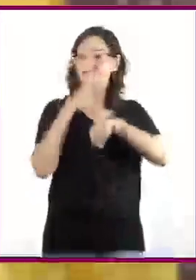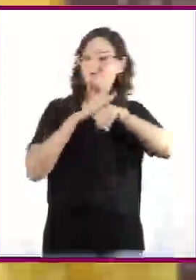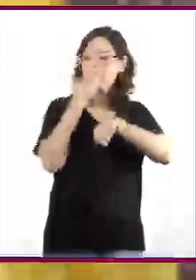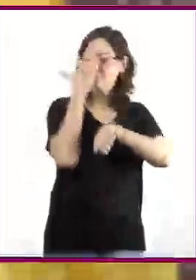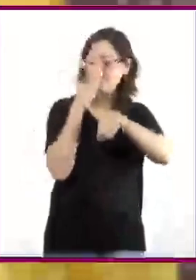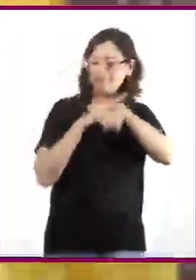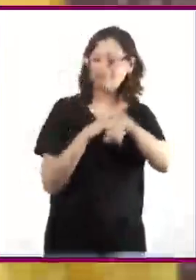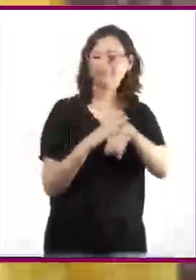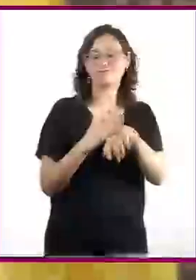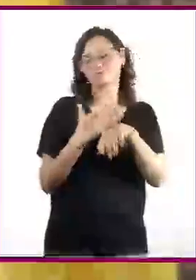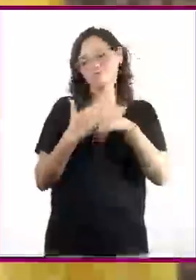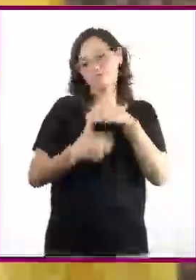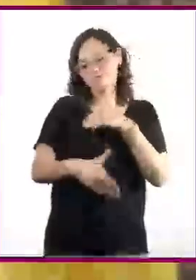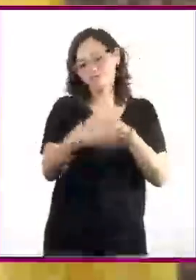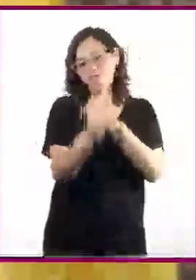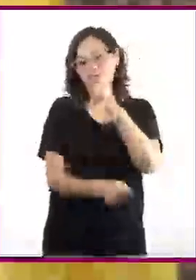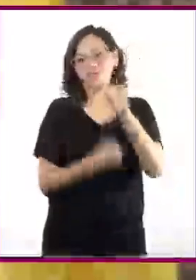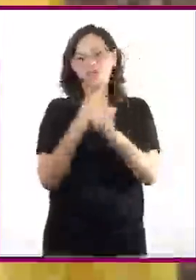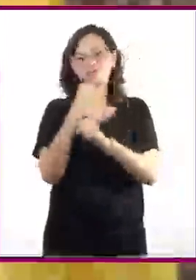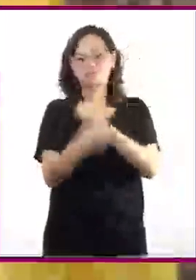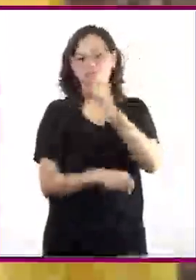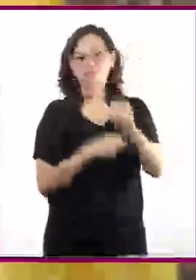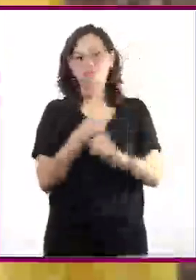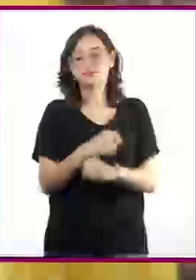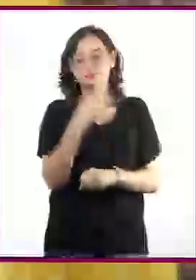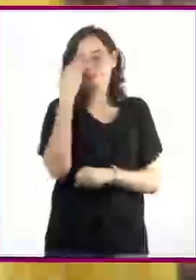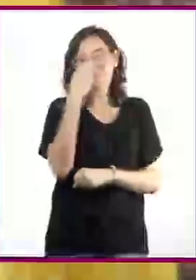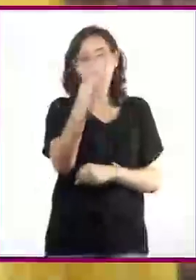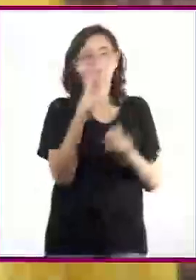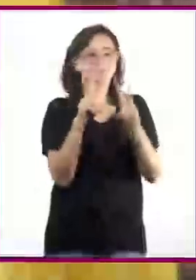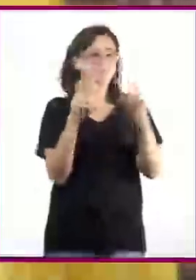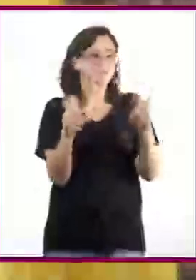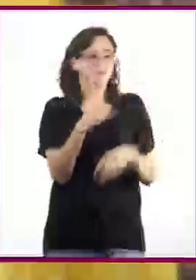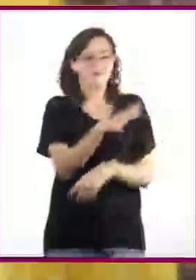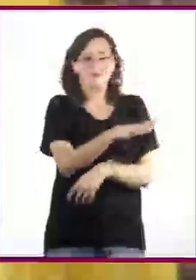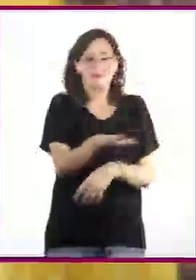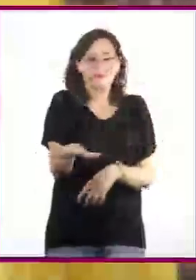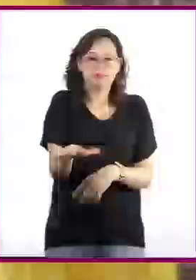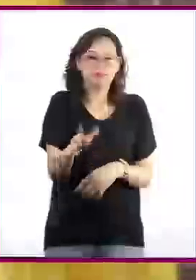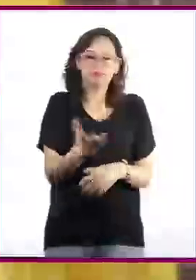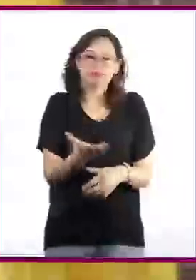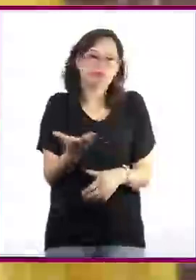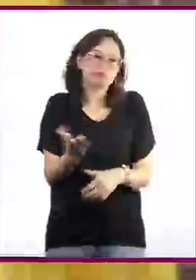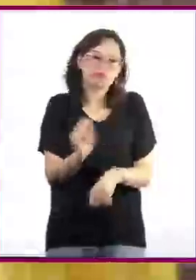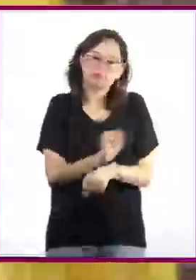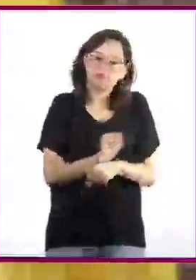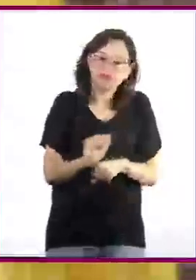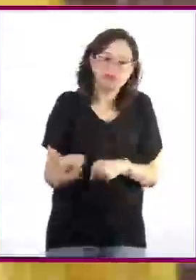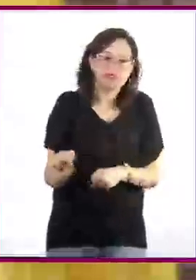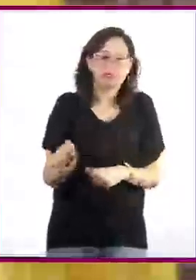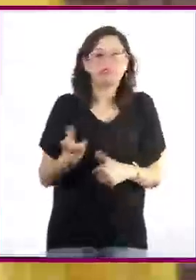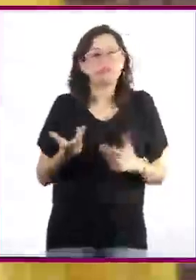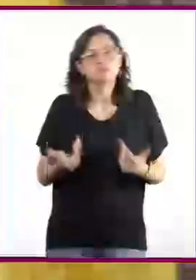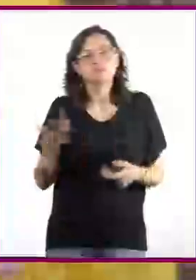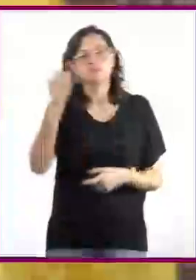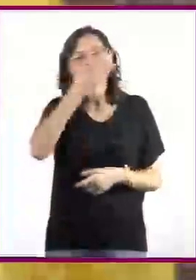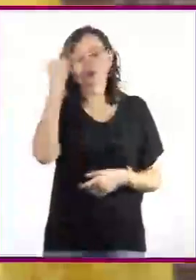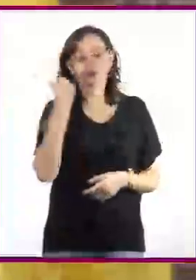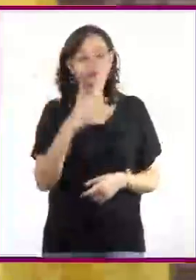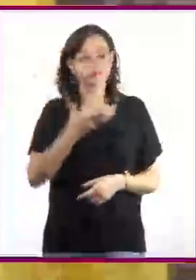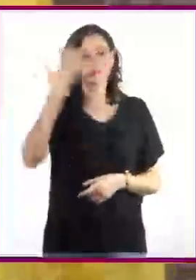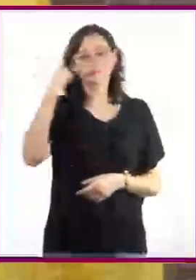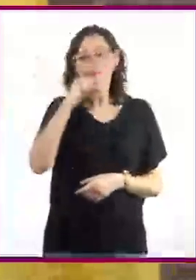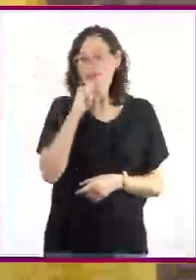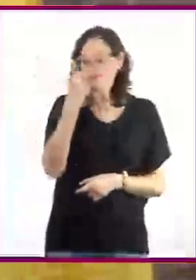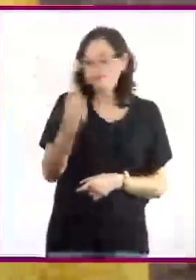tienen que ver con cosas como un poco más generales o más sencillas también, no sé. Hay un poema de mi infancia